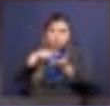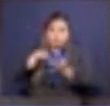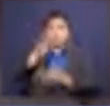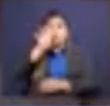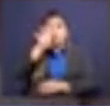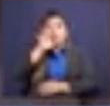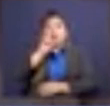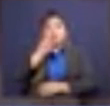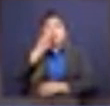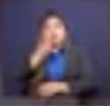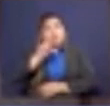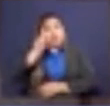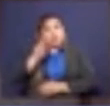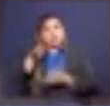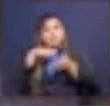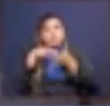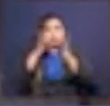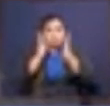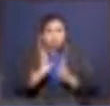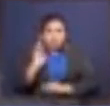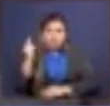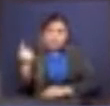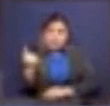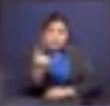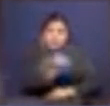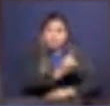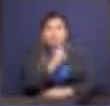40 por mes por estudiante,